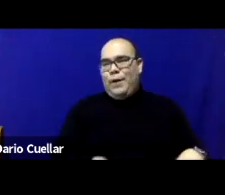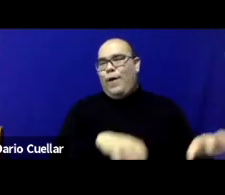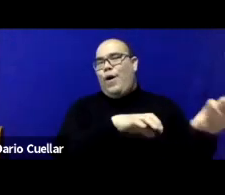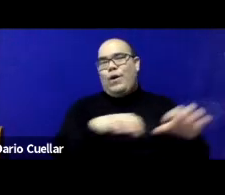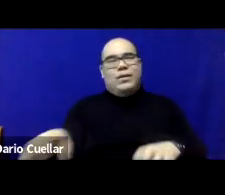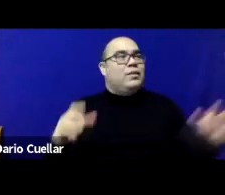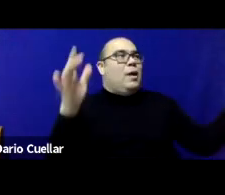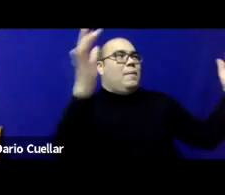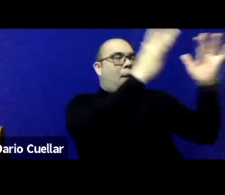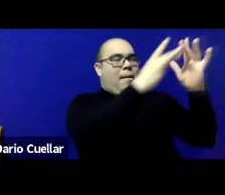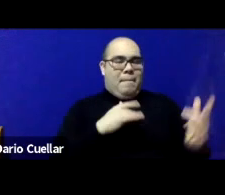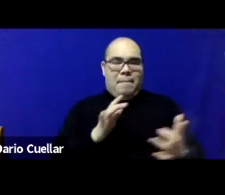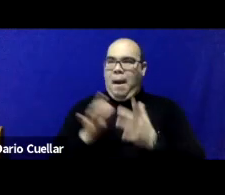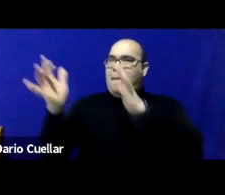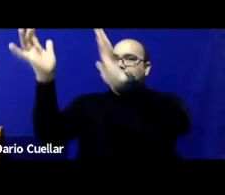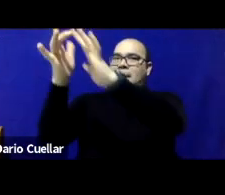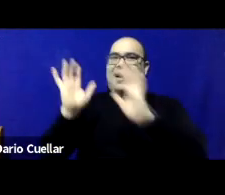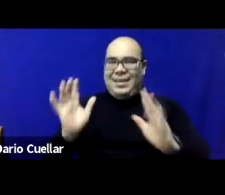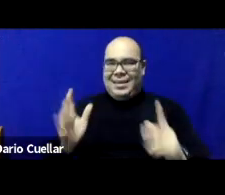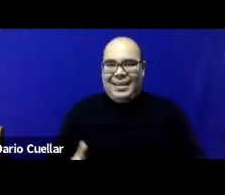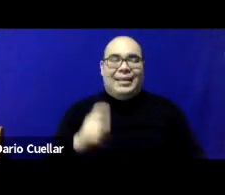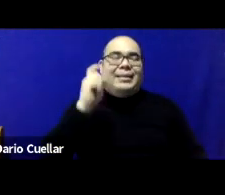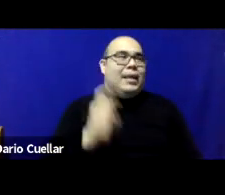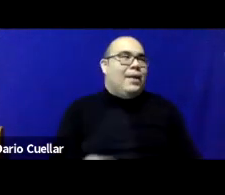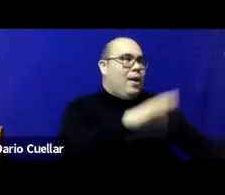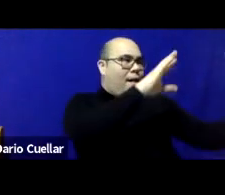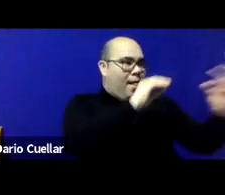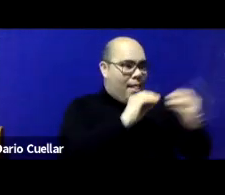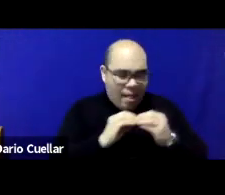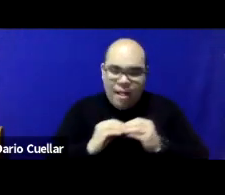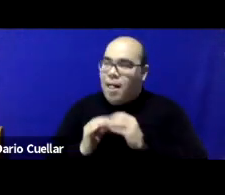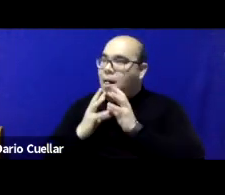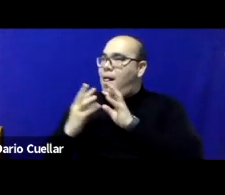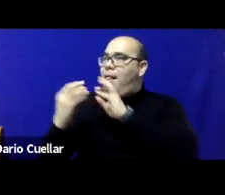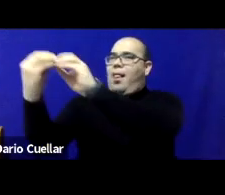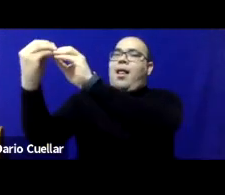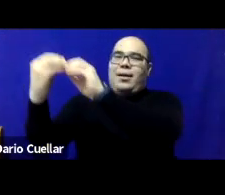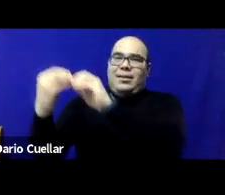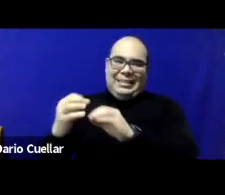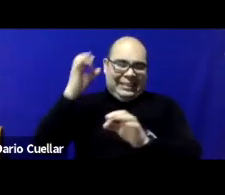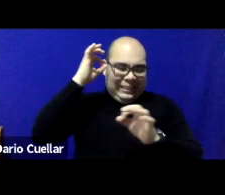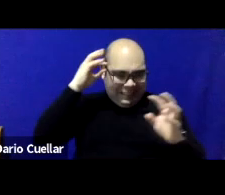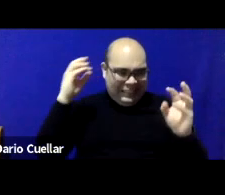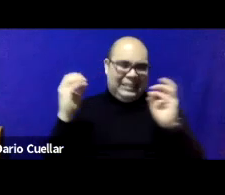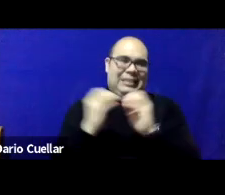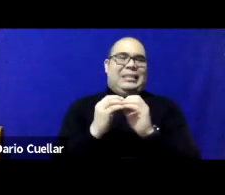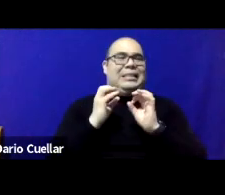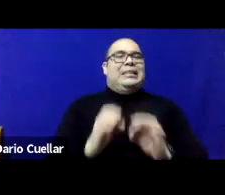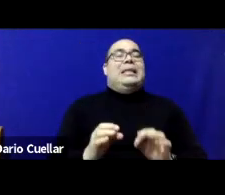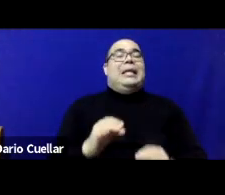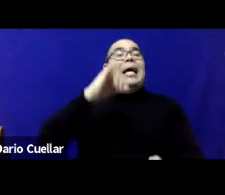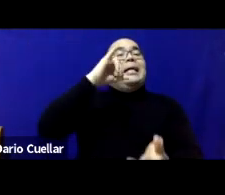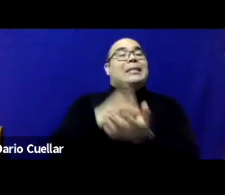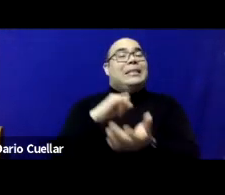está costando ciertas cosas, si no hablamos el mismo lenguaje, la dificultad va a ser mayor. Entonces, por eso es tan